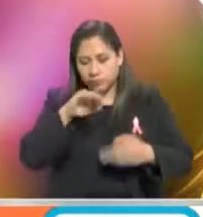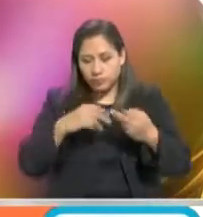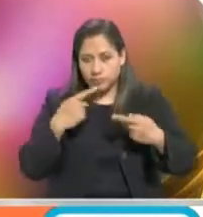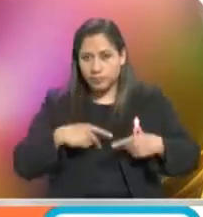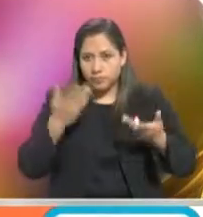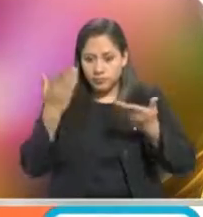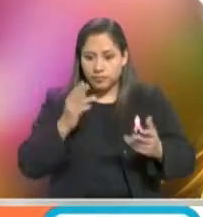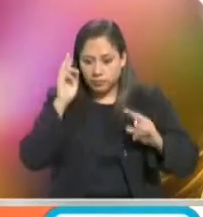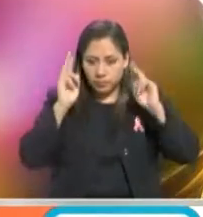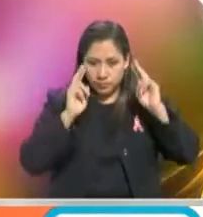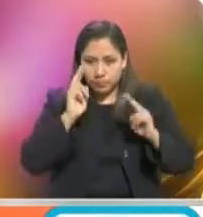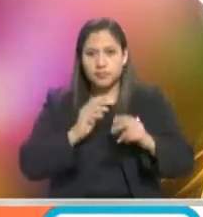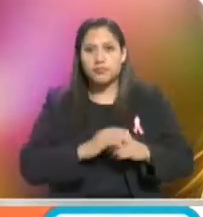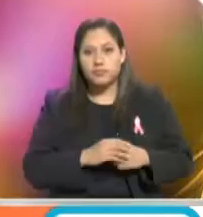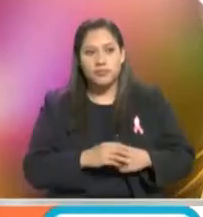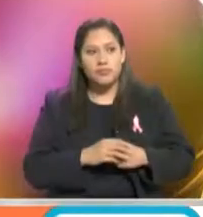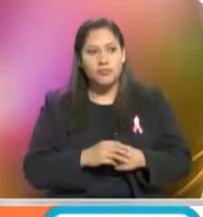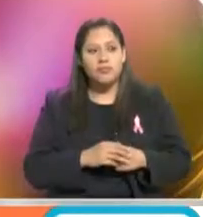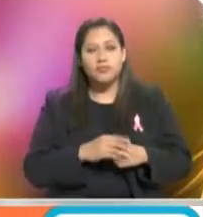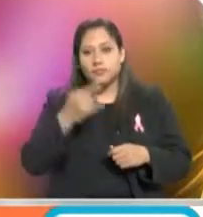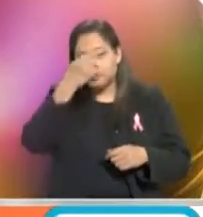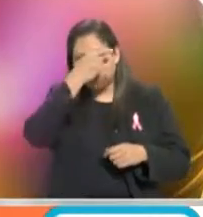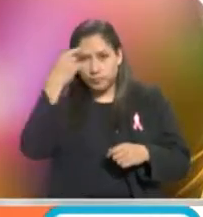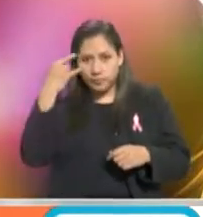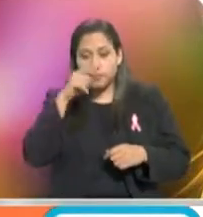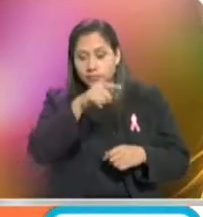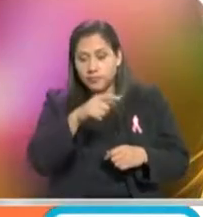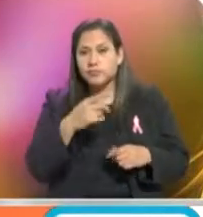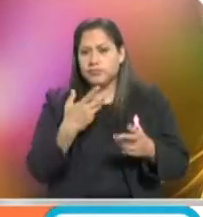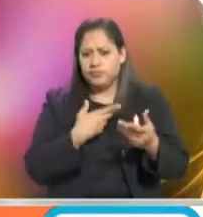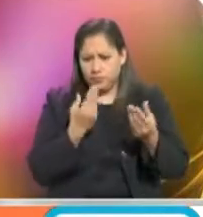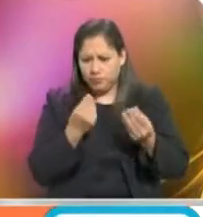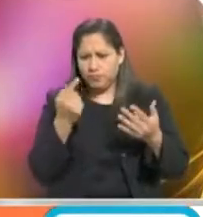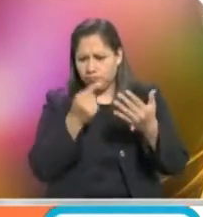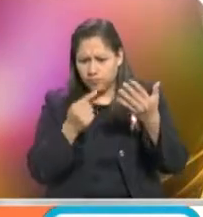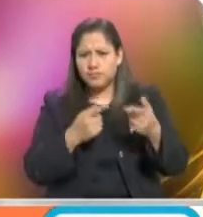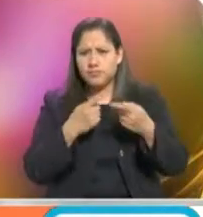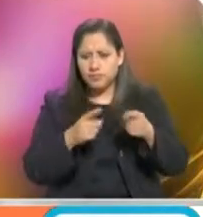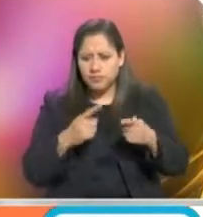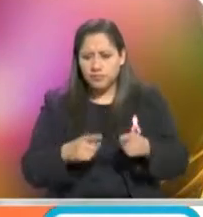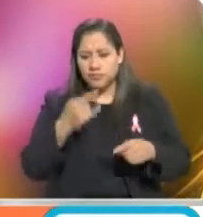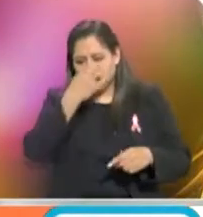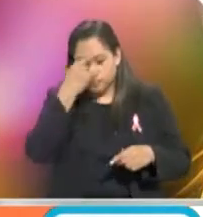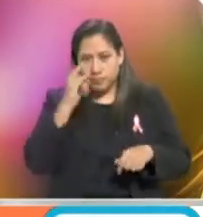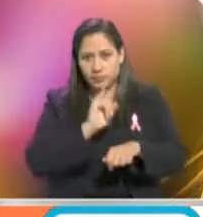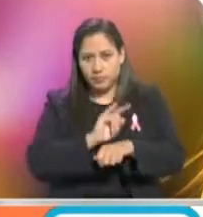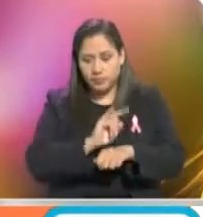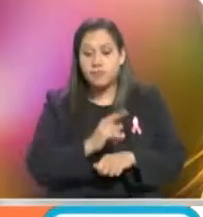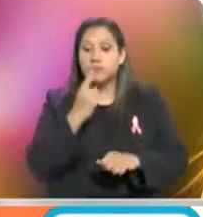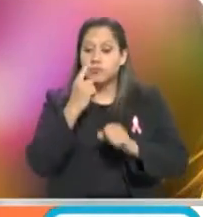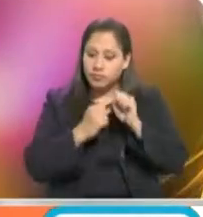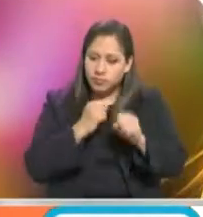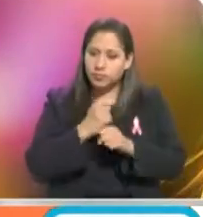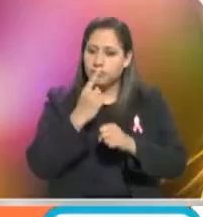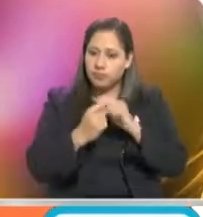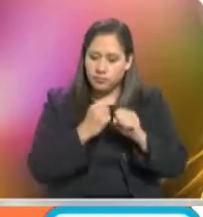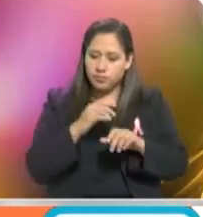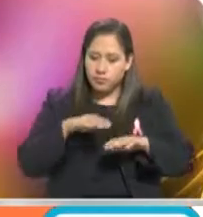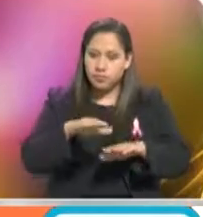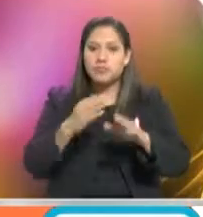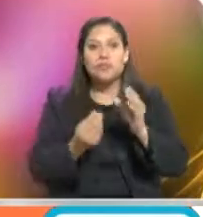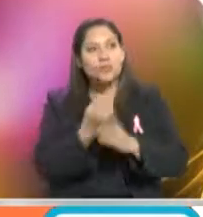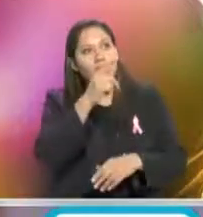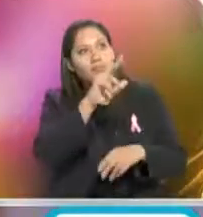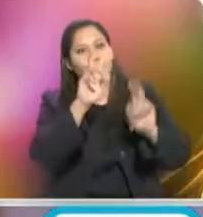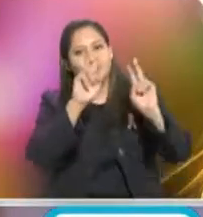visitantes que tengamos son los disfraces. Hay cantidad de disfraces, año con año van sacando las nuevas